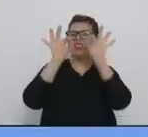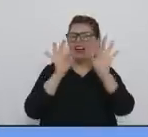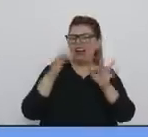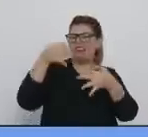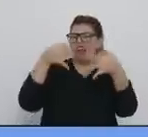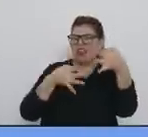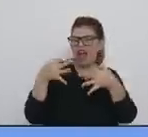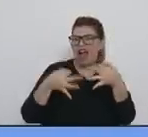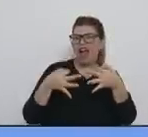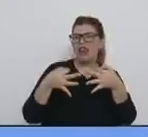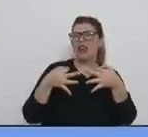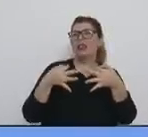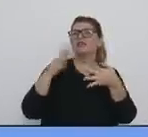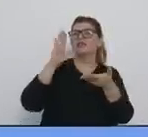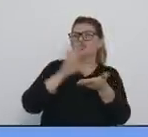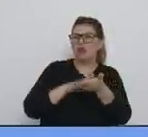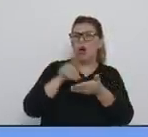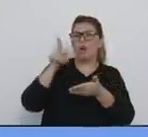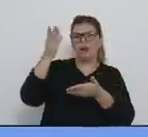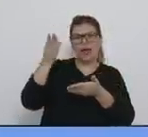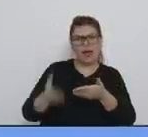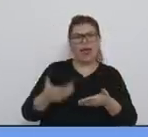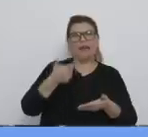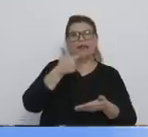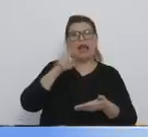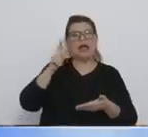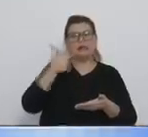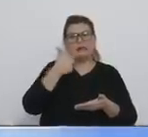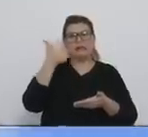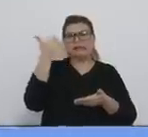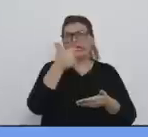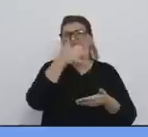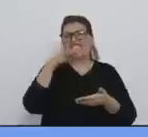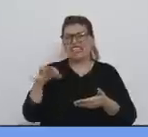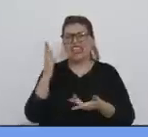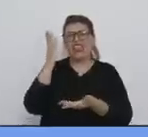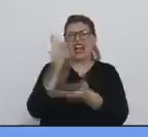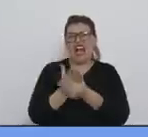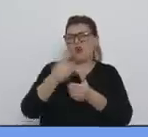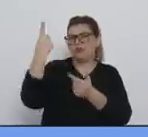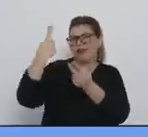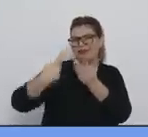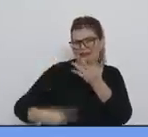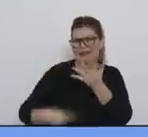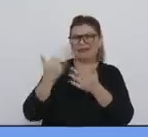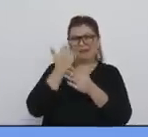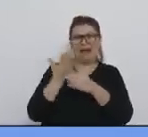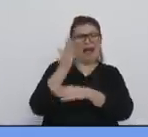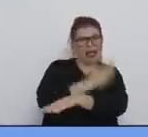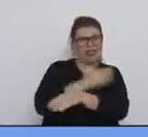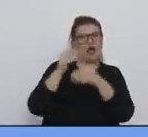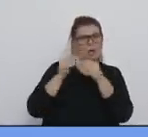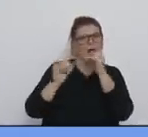las 60 causas que describió la senadora silvia giacoppo ni de las